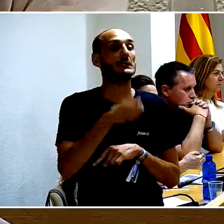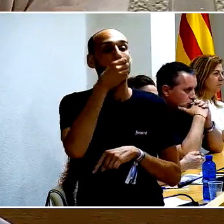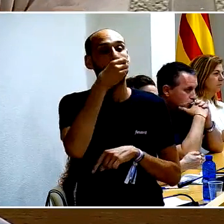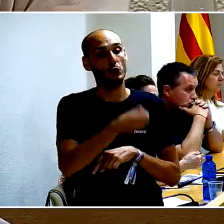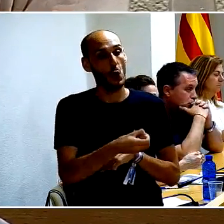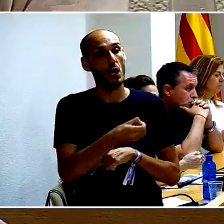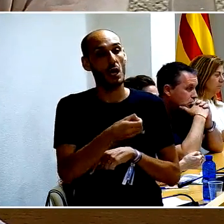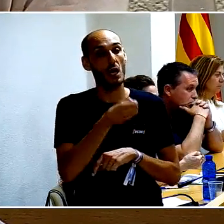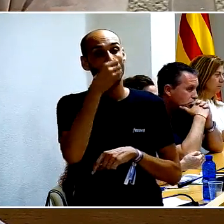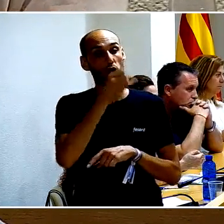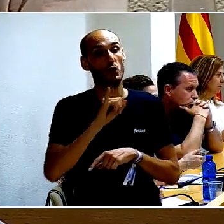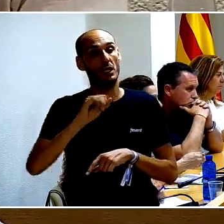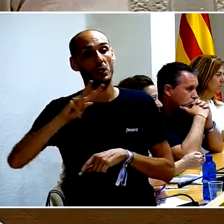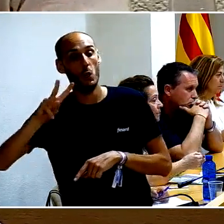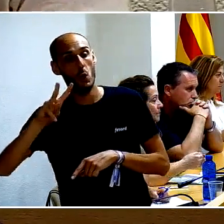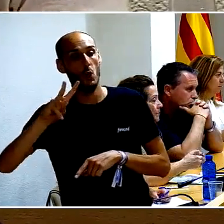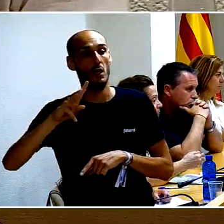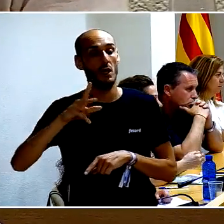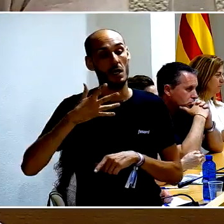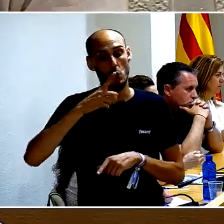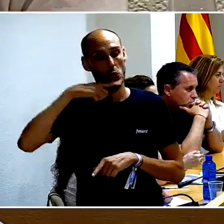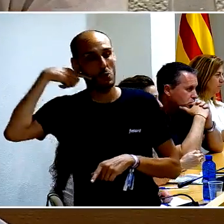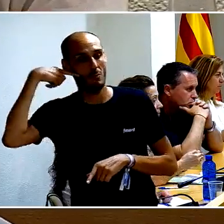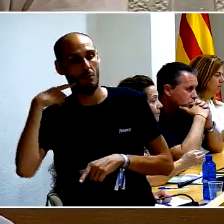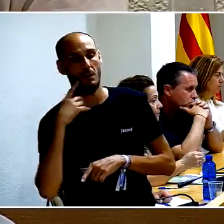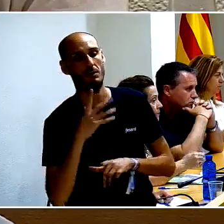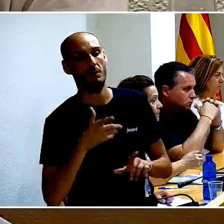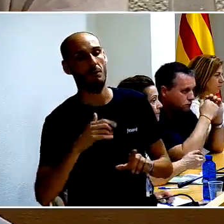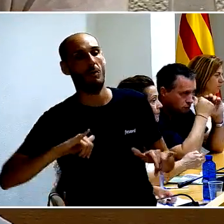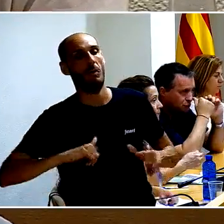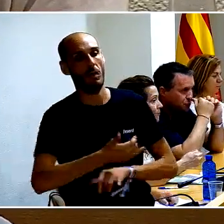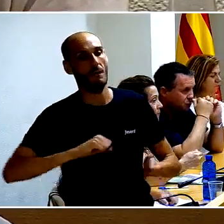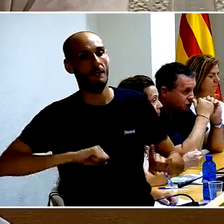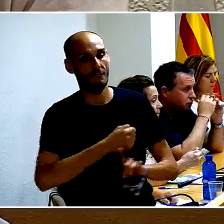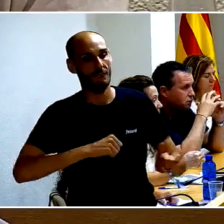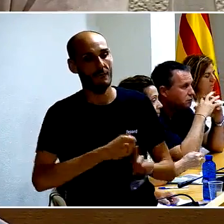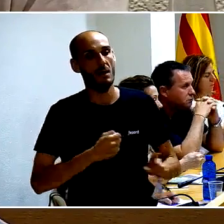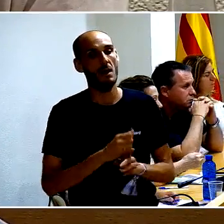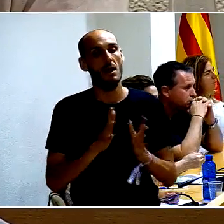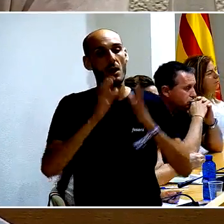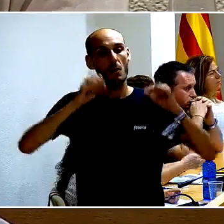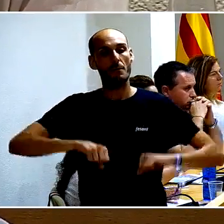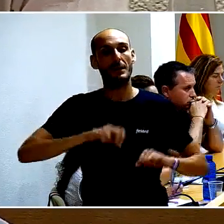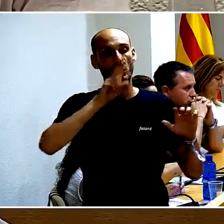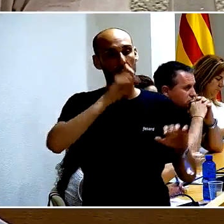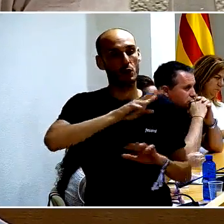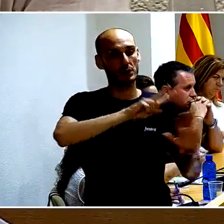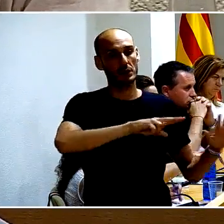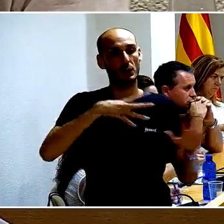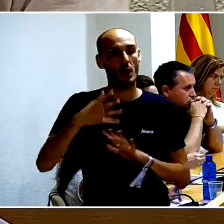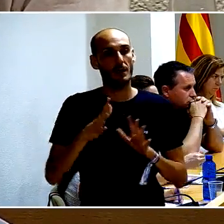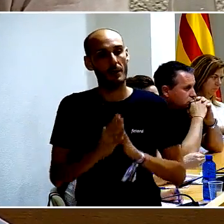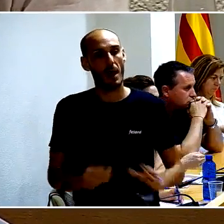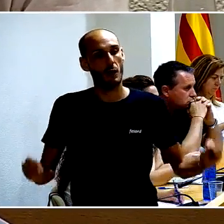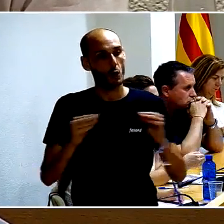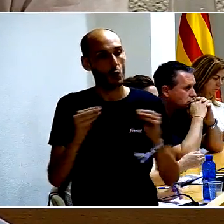secuestrado por Esquerra Unida y Compromís, destruyen el pacto alcanzado en el 79, un pacto de concordia y paz, y enfrentan a todo un pueblo